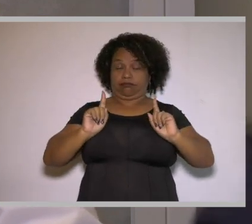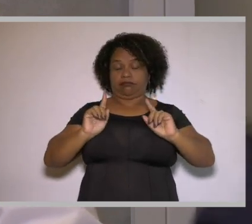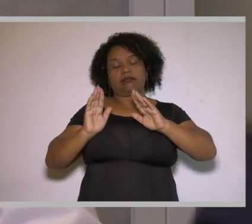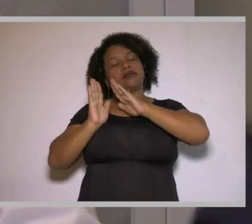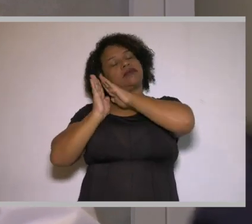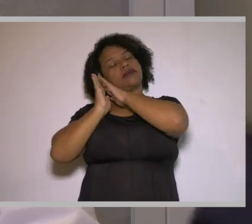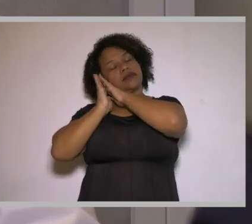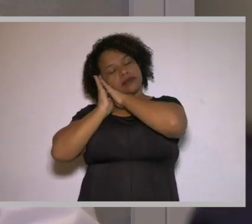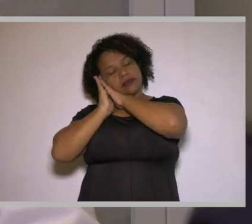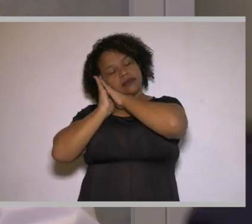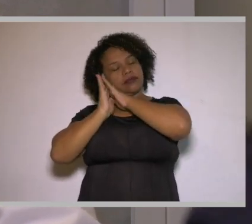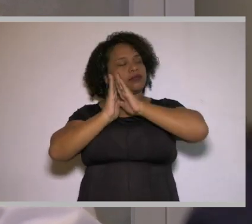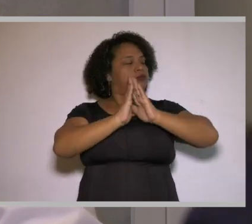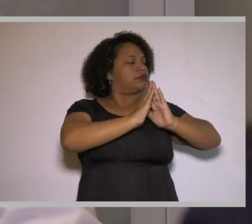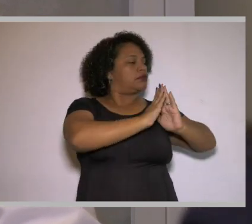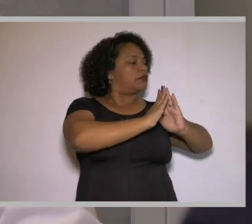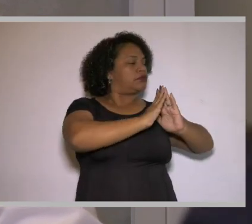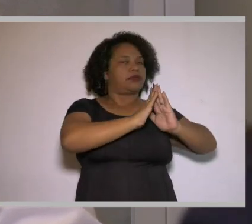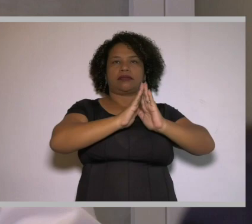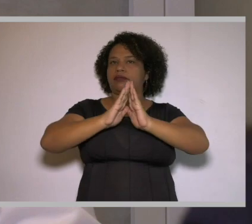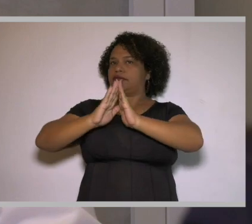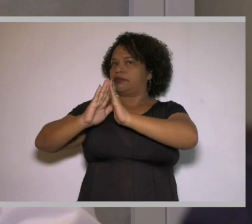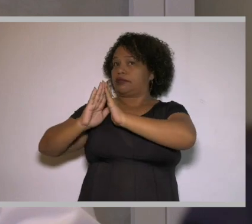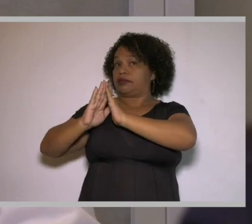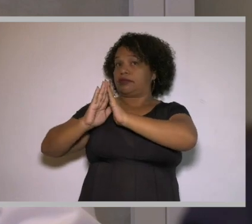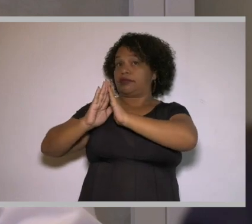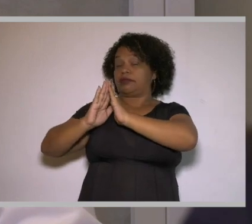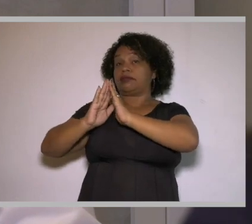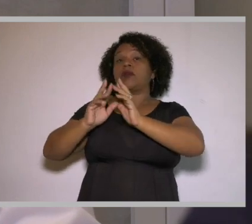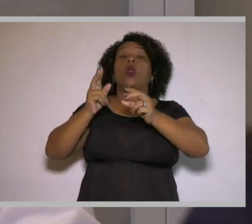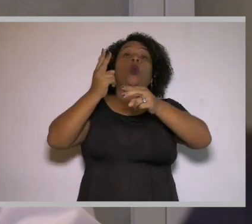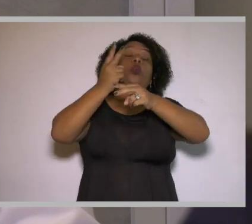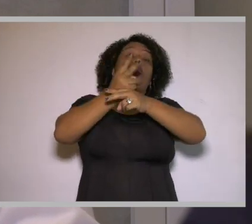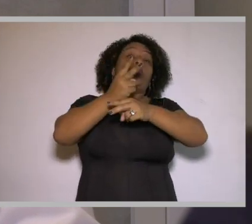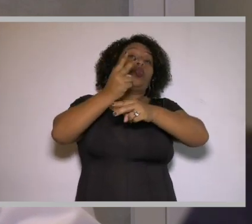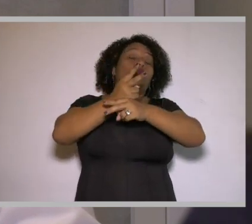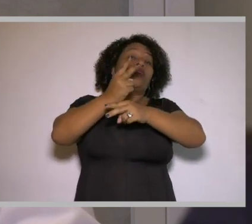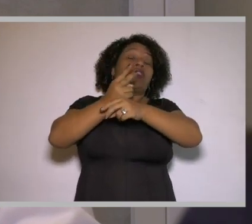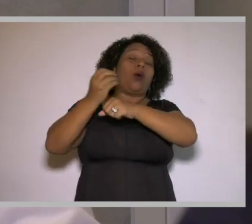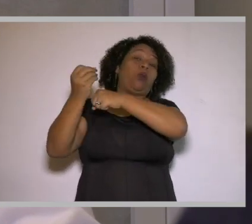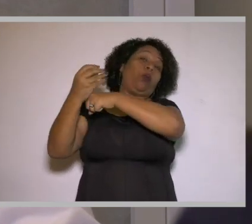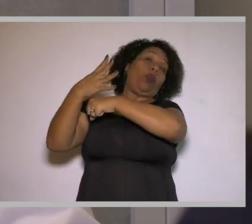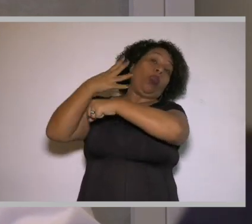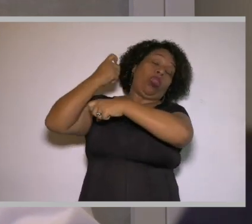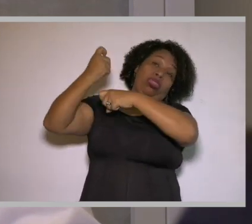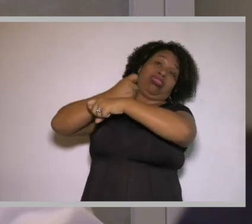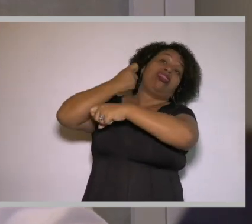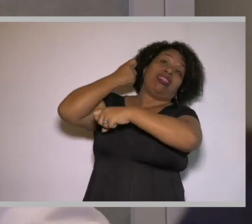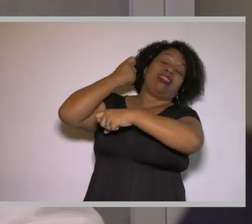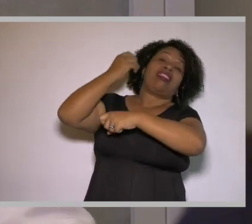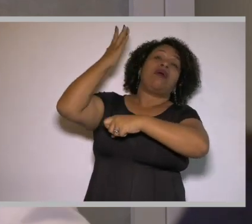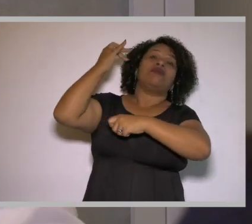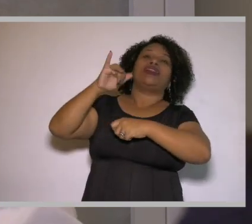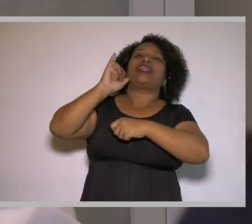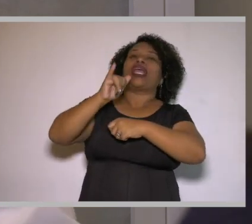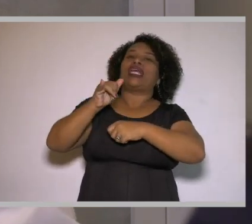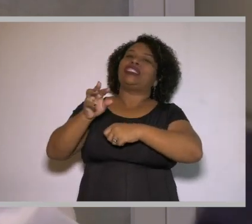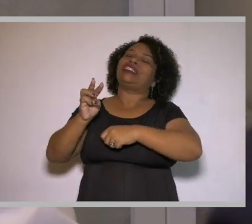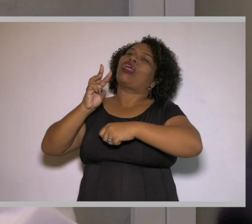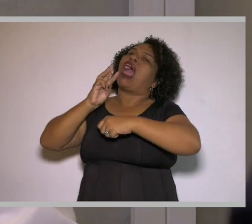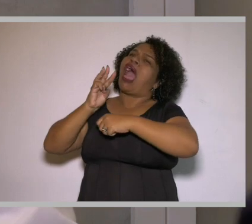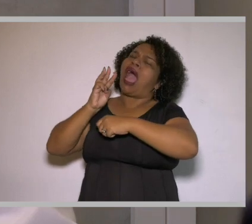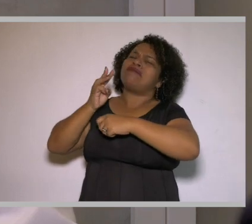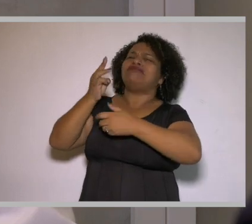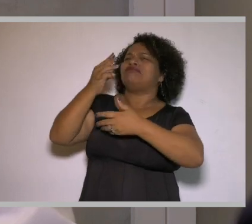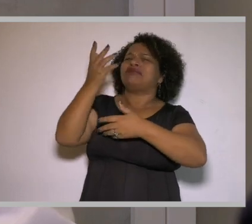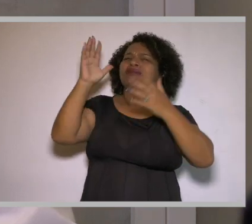que adopten ciertas posturas, por ejemplo, el cuello extendido o hiperextendido. El cuello hacia arriba, posturas